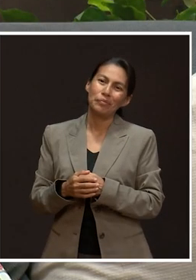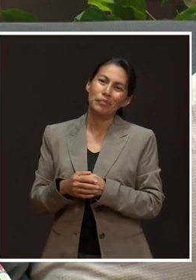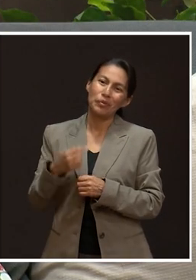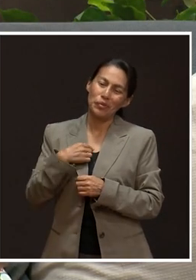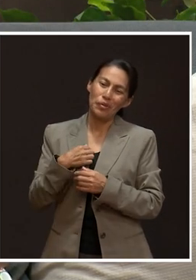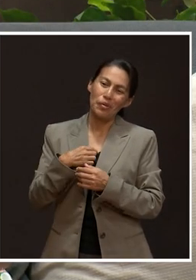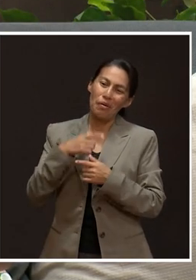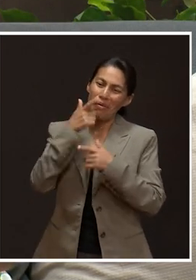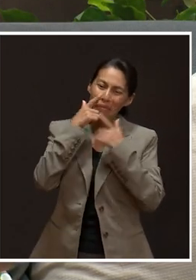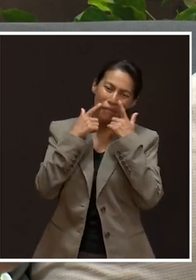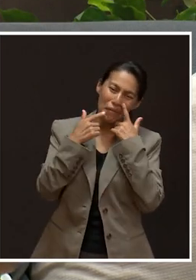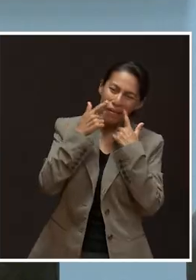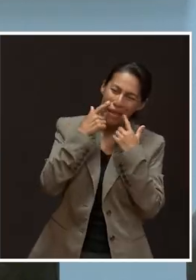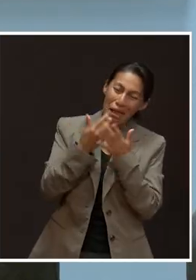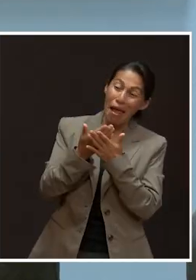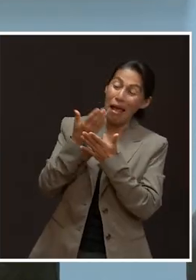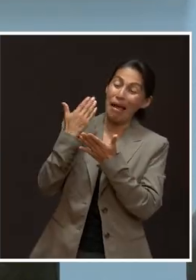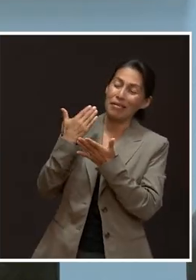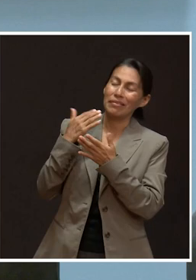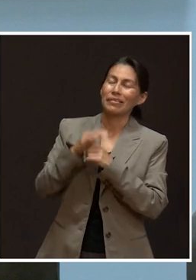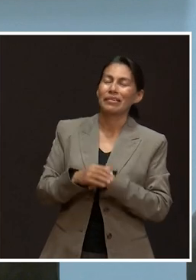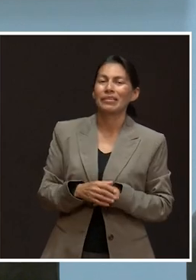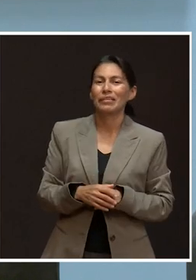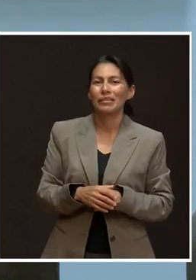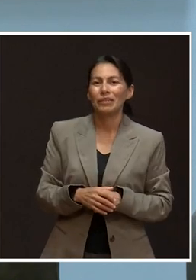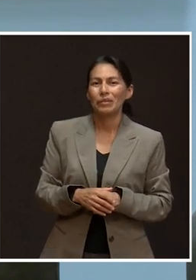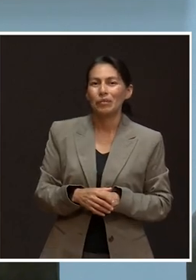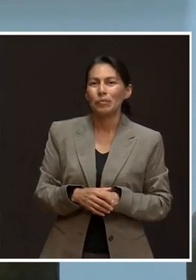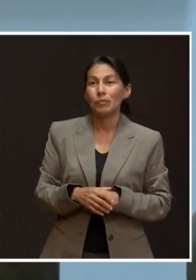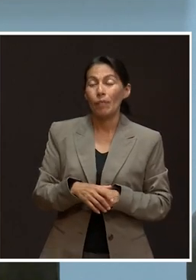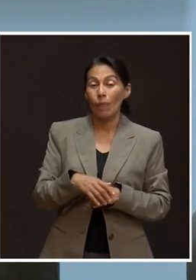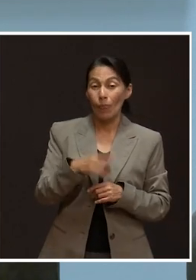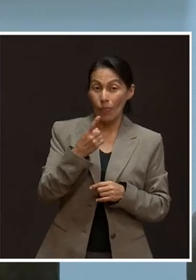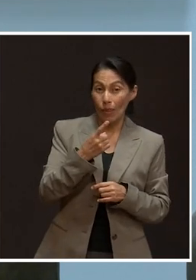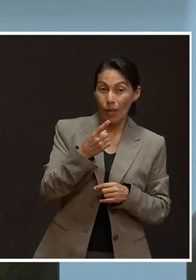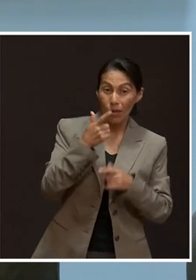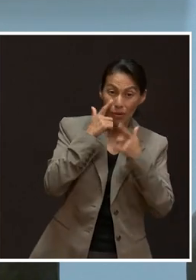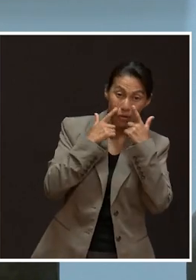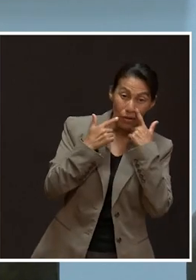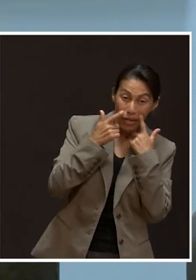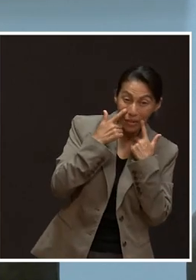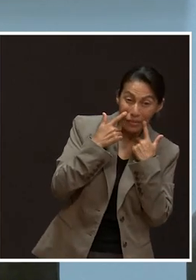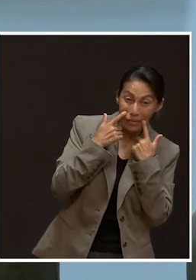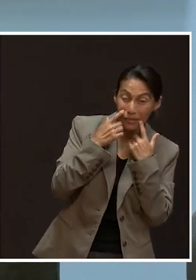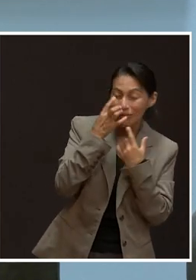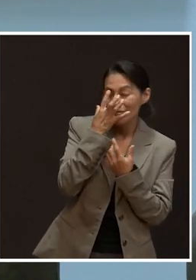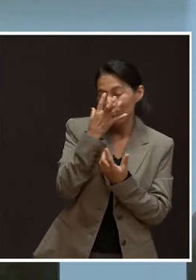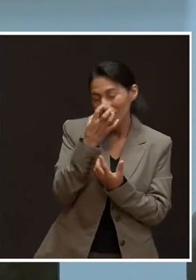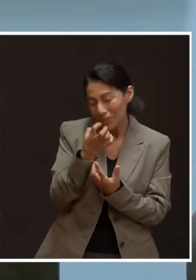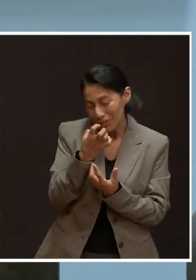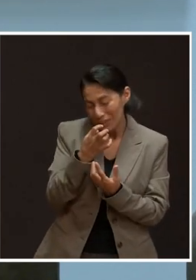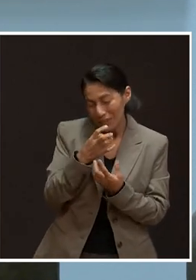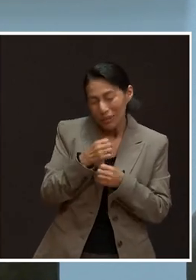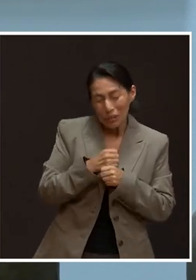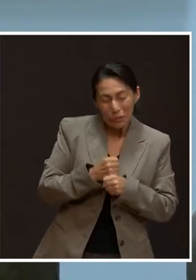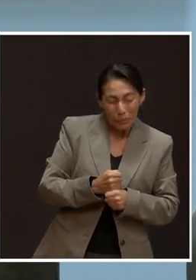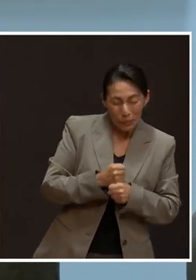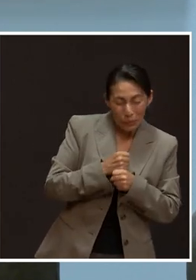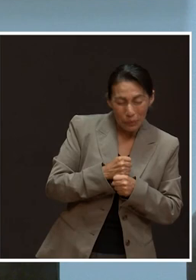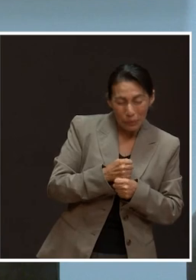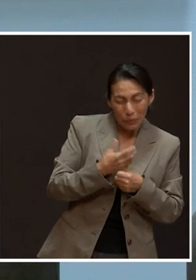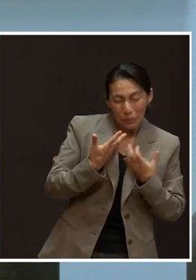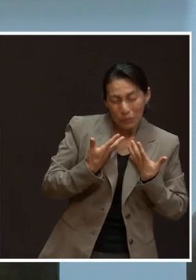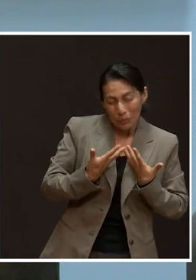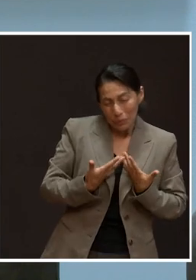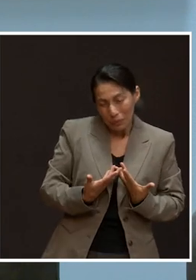lloré antes de tiempo. dos veces. Dos veces. Una porque de tristeza, de dolor,